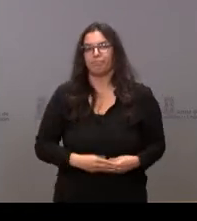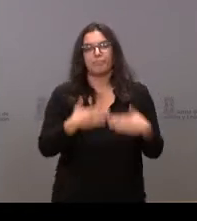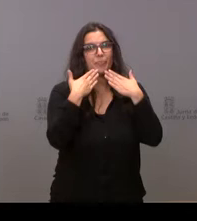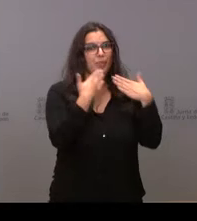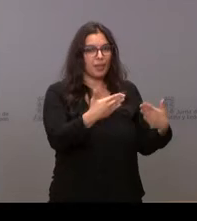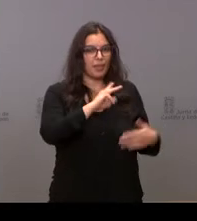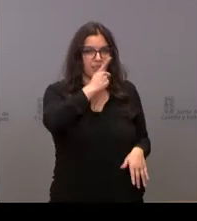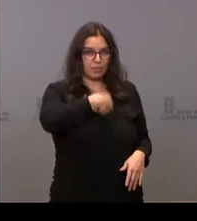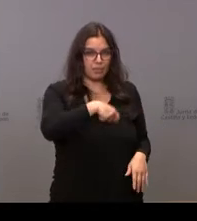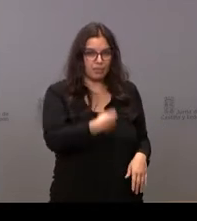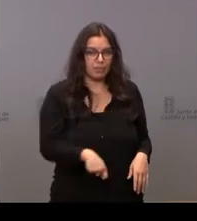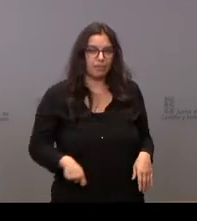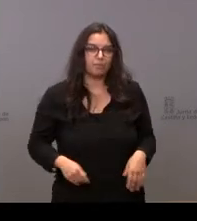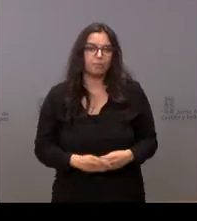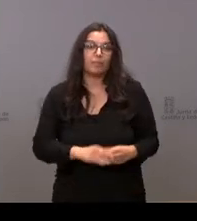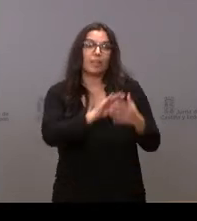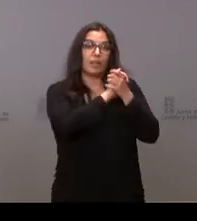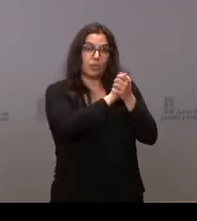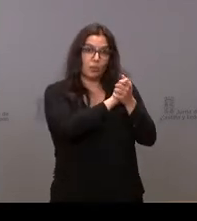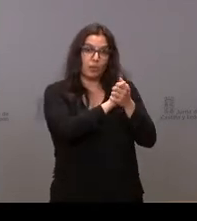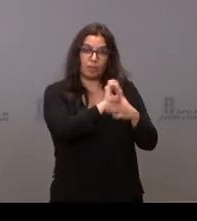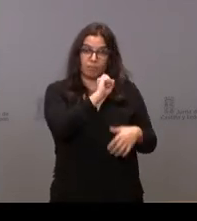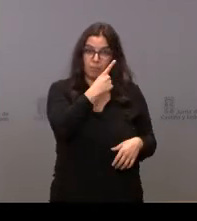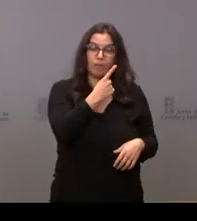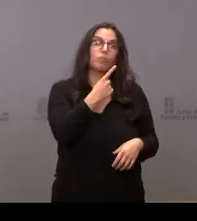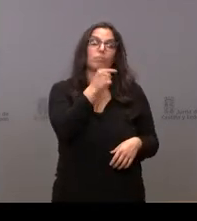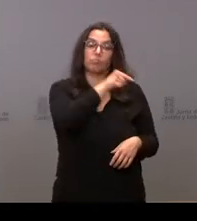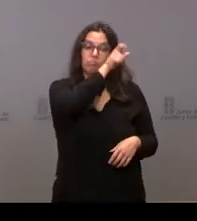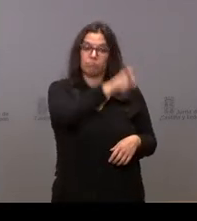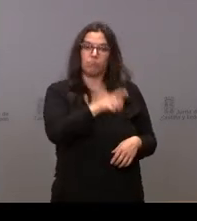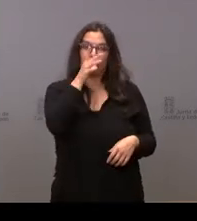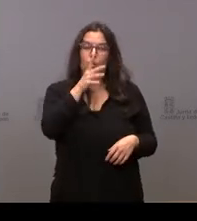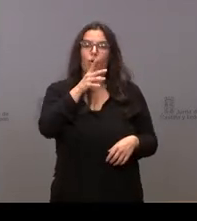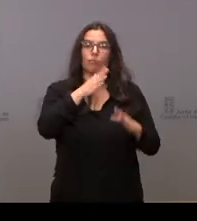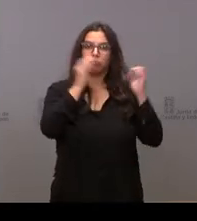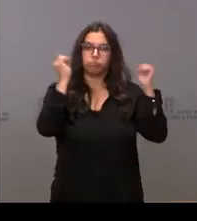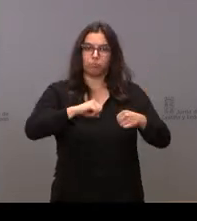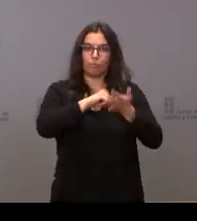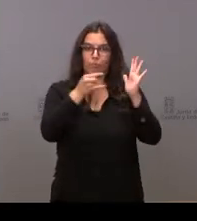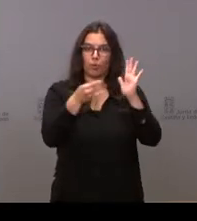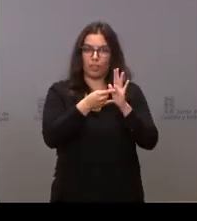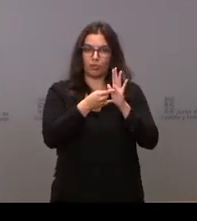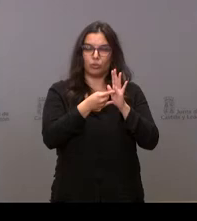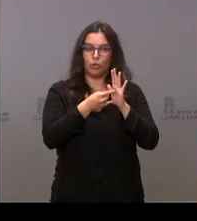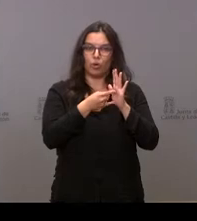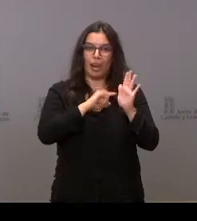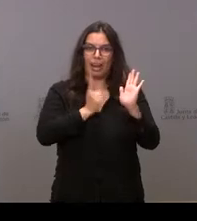gracias, vicepresidente, y enhorabuena. Lo primero a ti por la aprobación de este proyecto, que es un proyecto